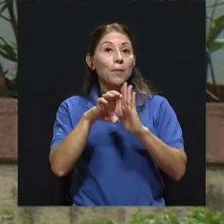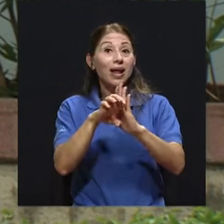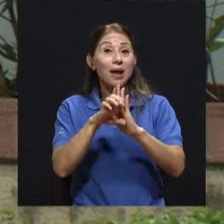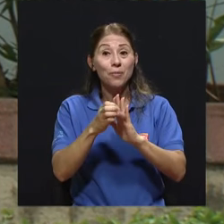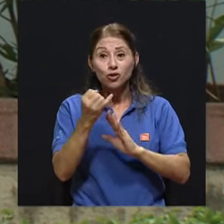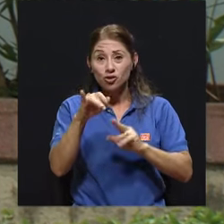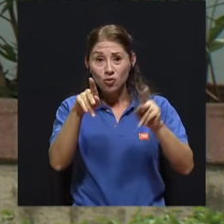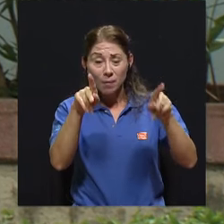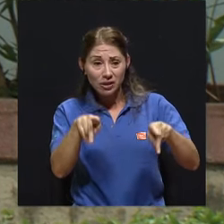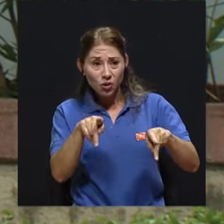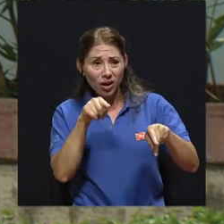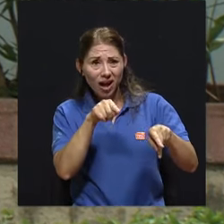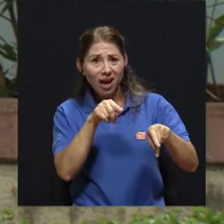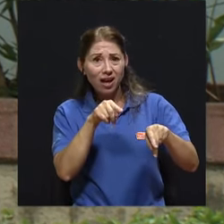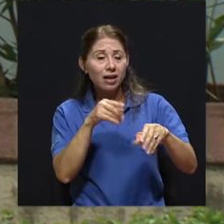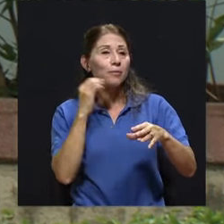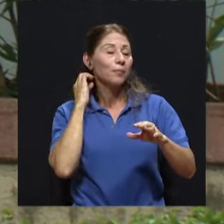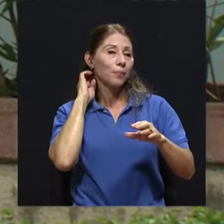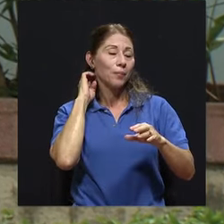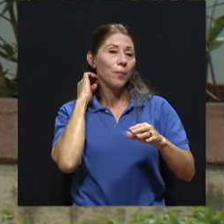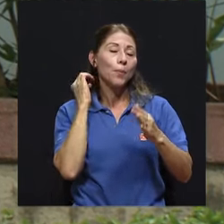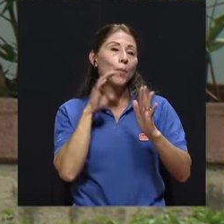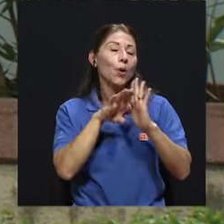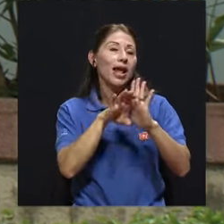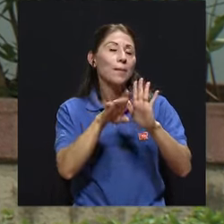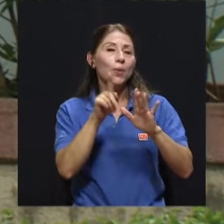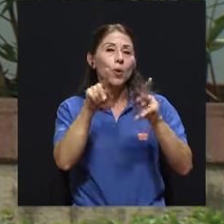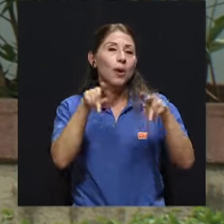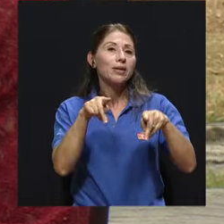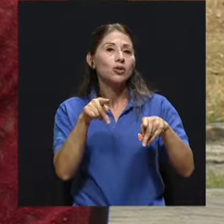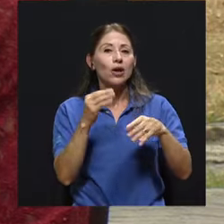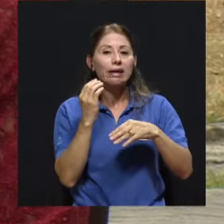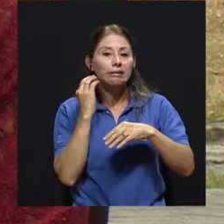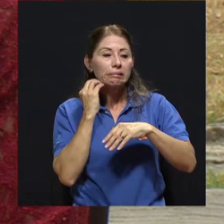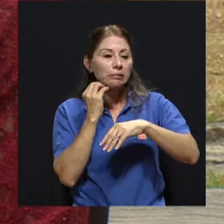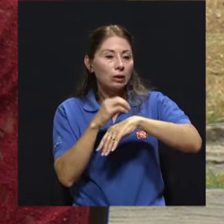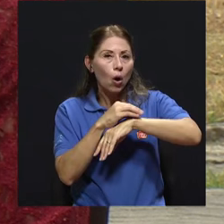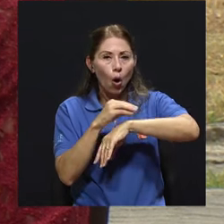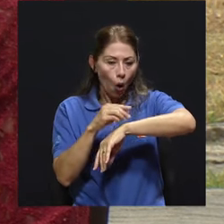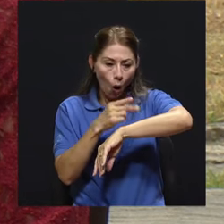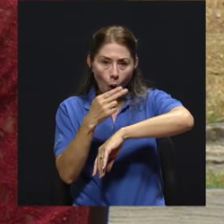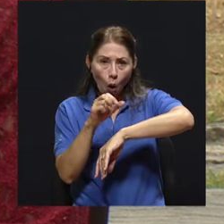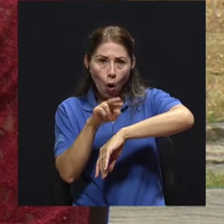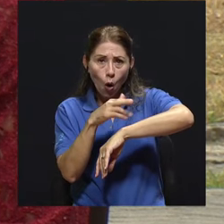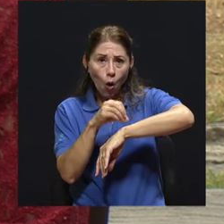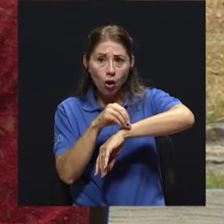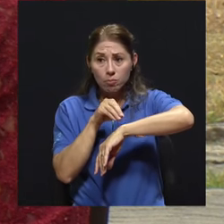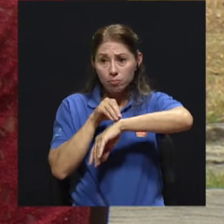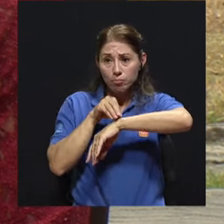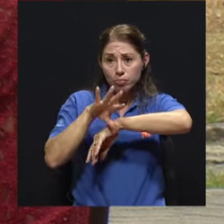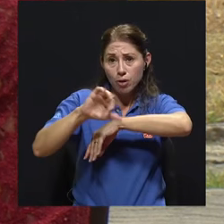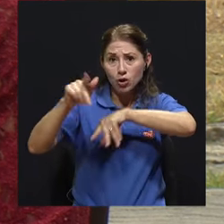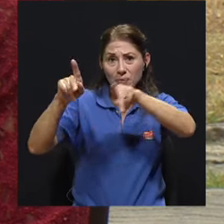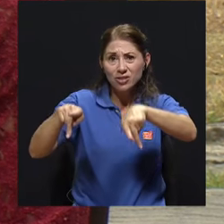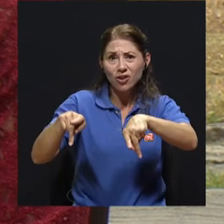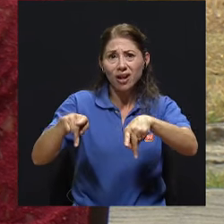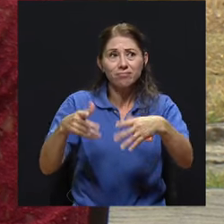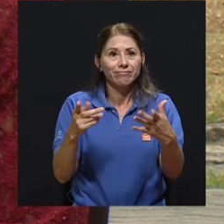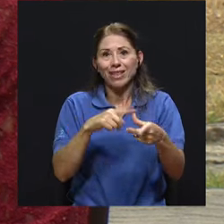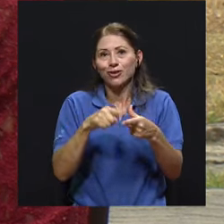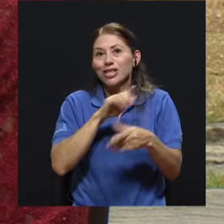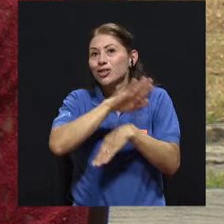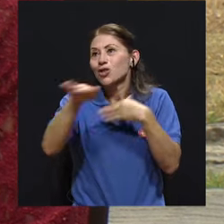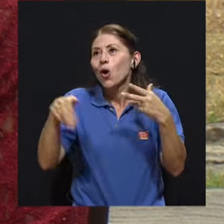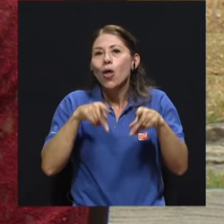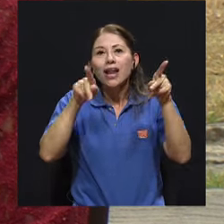si se contagiara, pues la verdad es que todos andaríamos con hongos. Hay mucha gente con hongos, pero no todos. Los